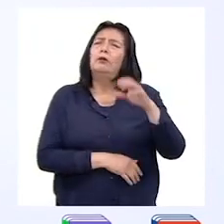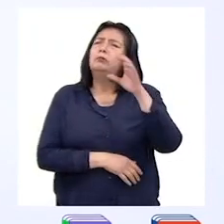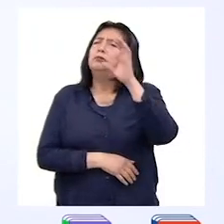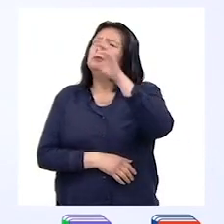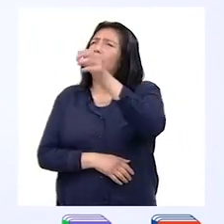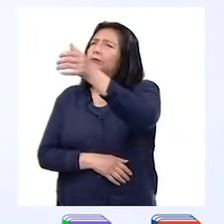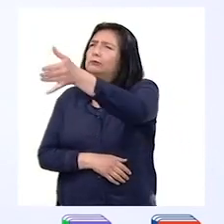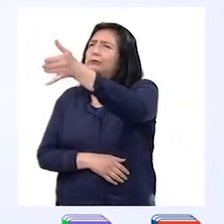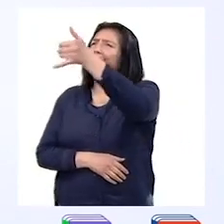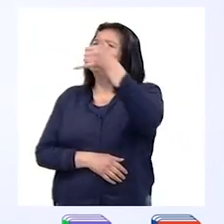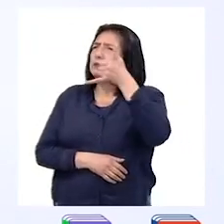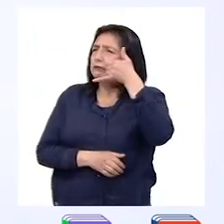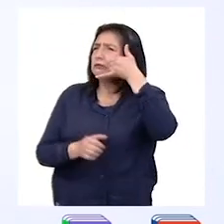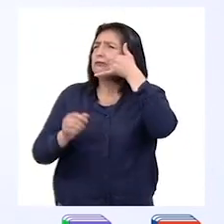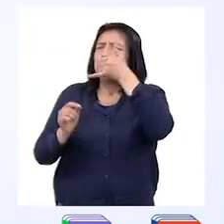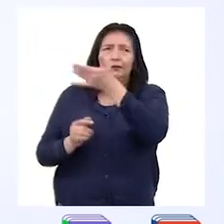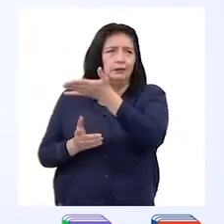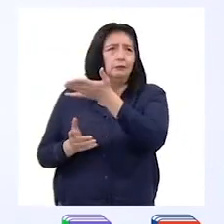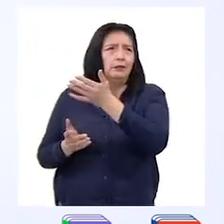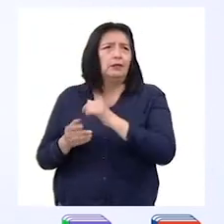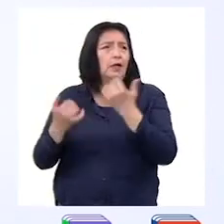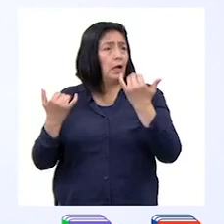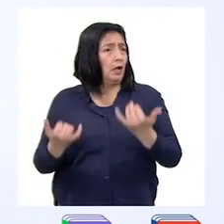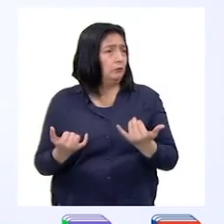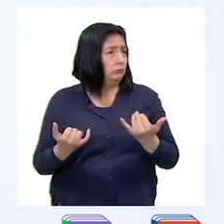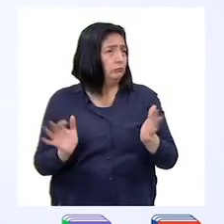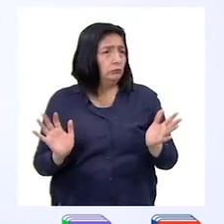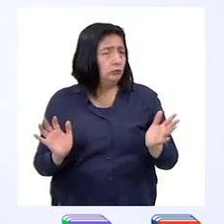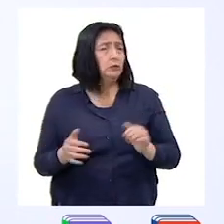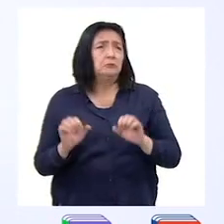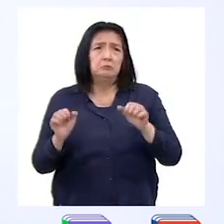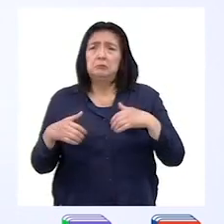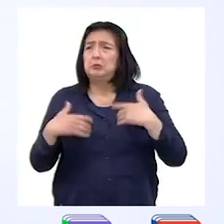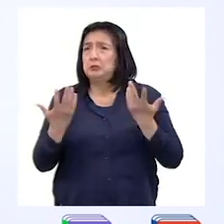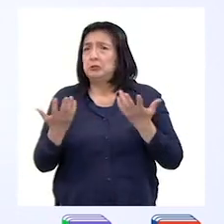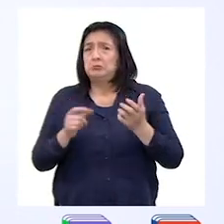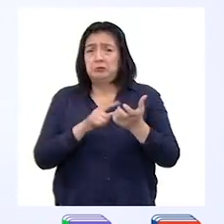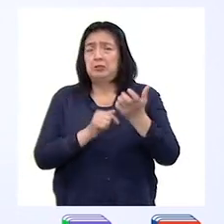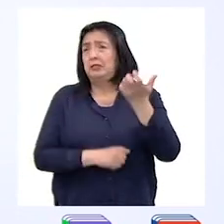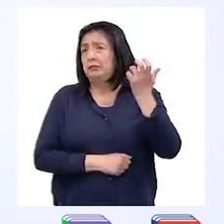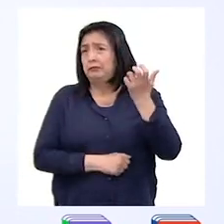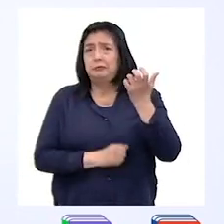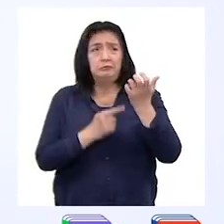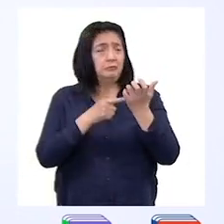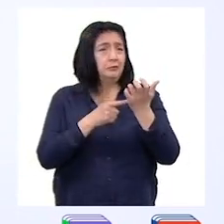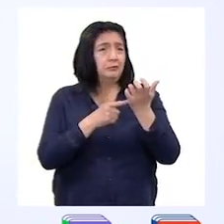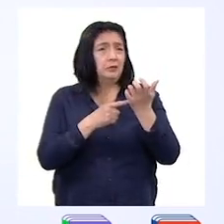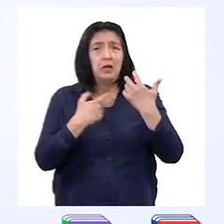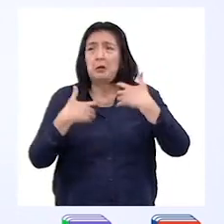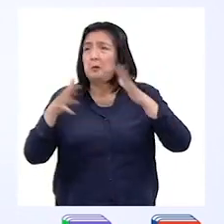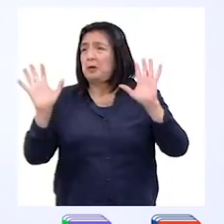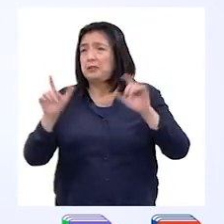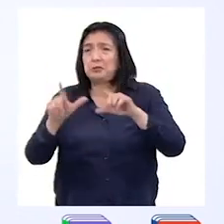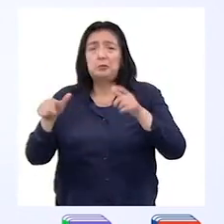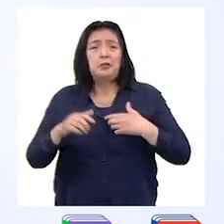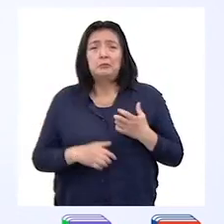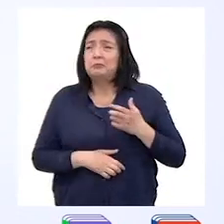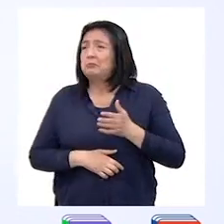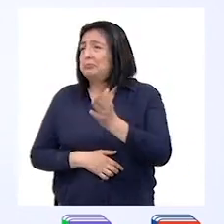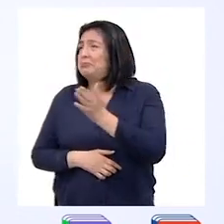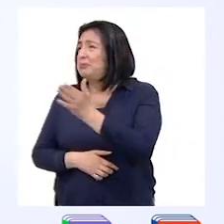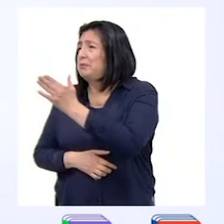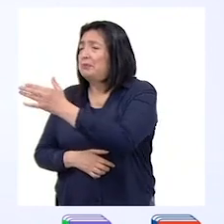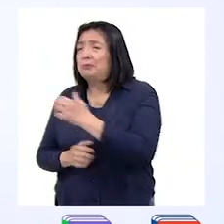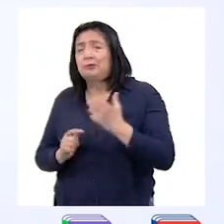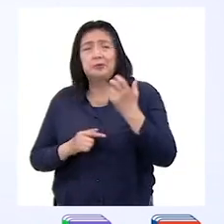teléfono público para hacer una llamada. Ahora podemos llevar un teléfono celular a cualquier lugar que